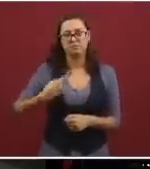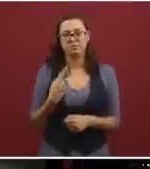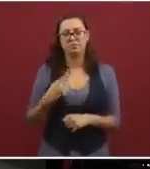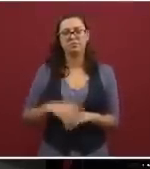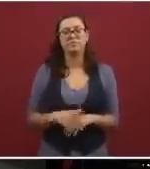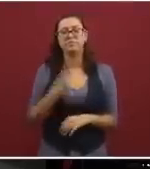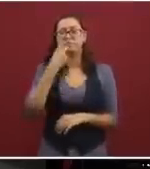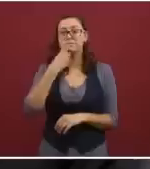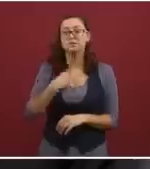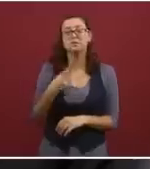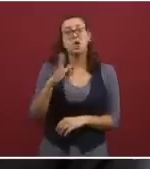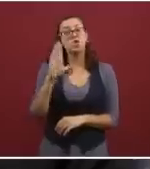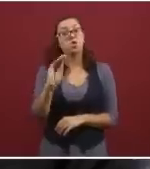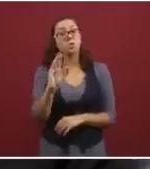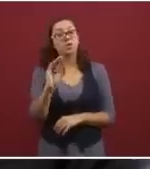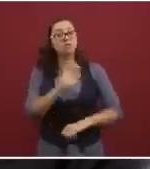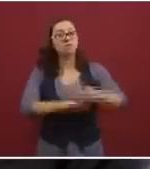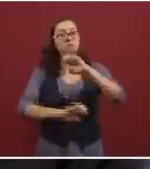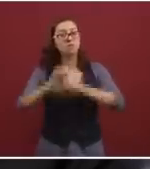90 empresas, y en efecto,